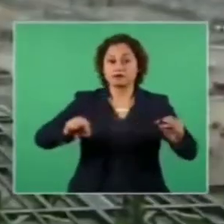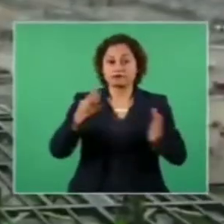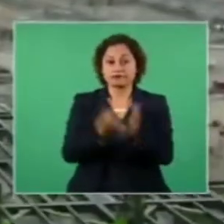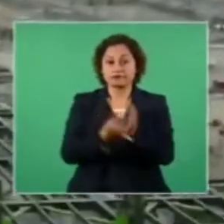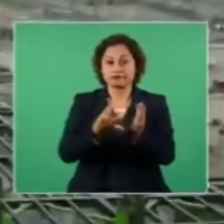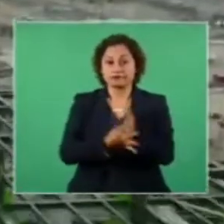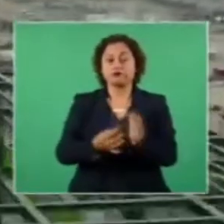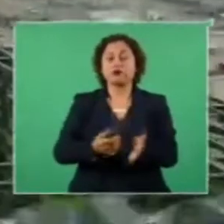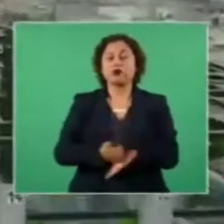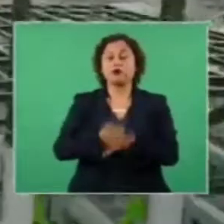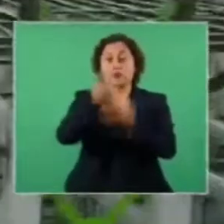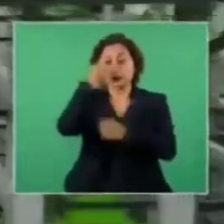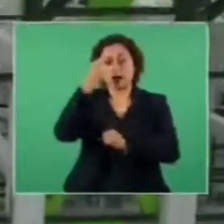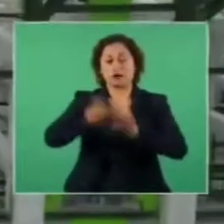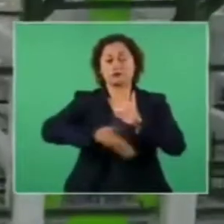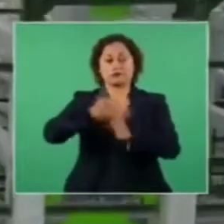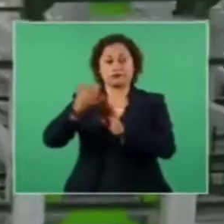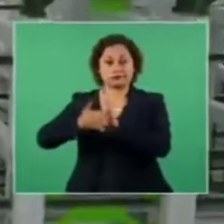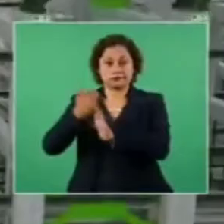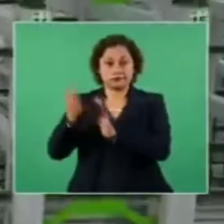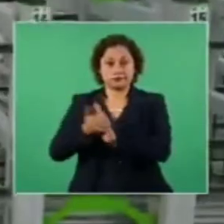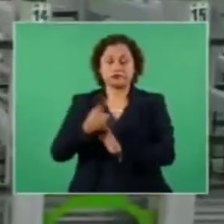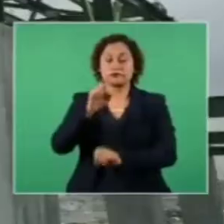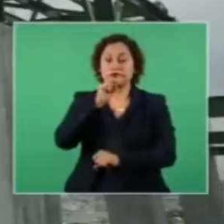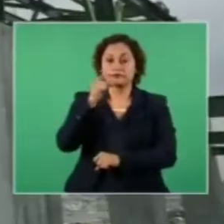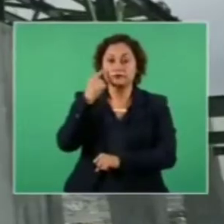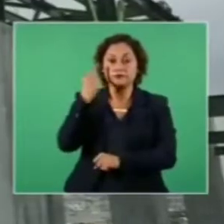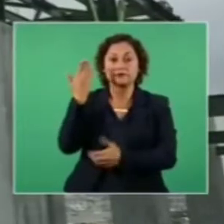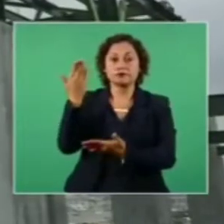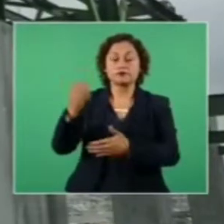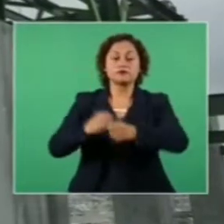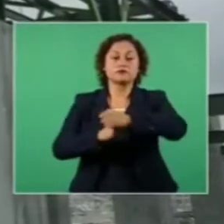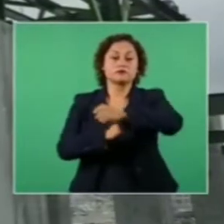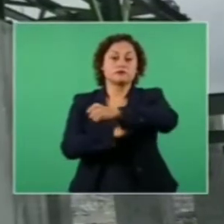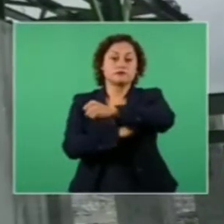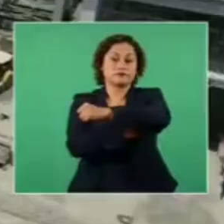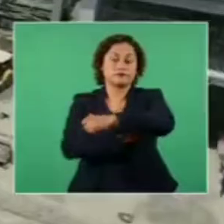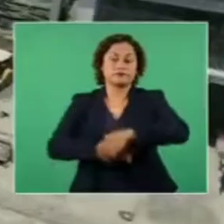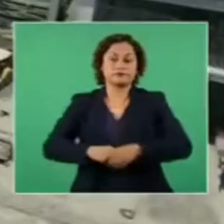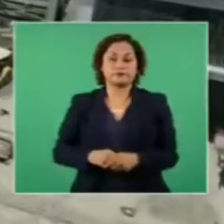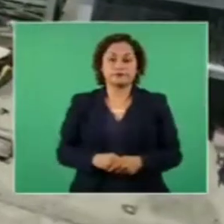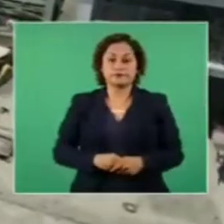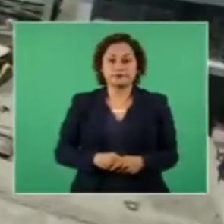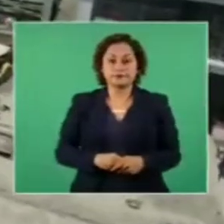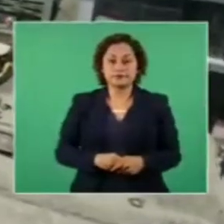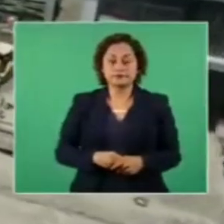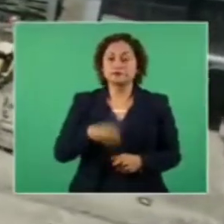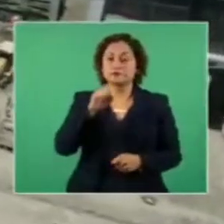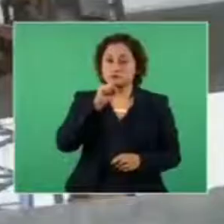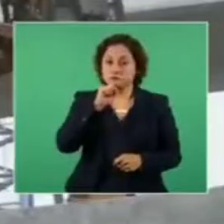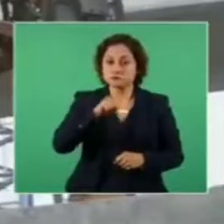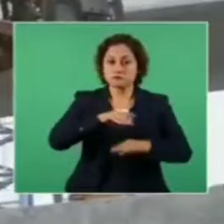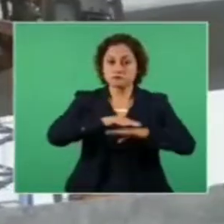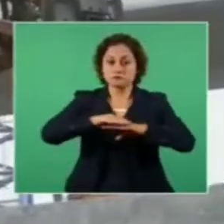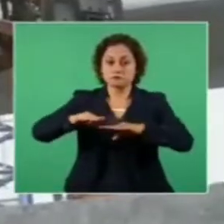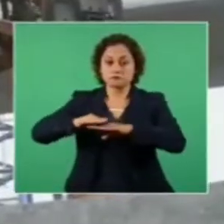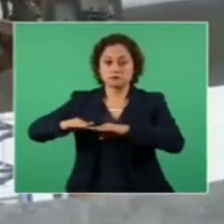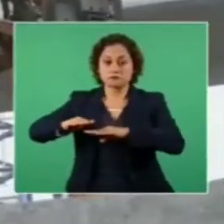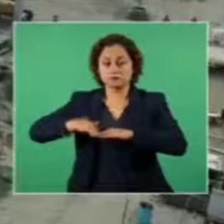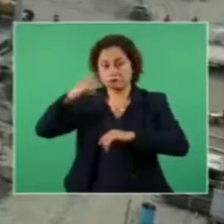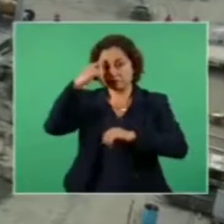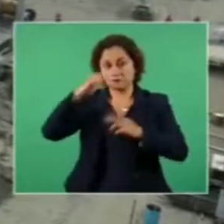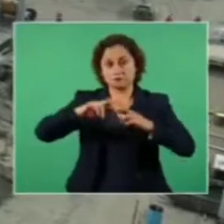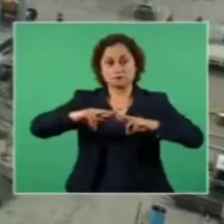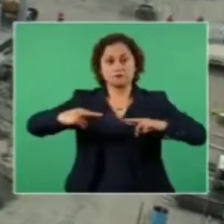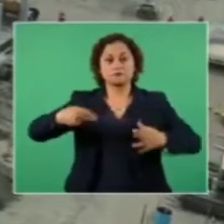En el área de proceso, se lleva a cabo el montaje de estructura de soporte en los racks de tuberías, así como la instalación de charolas para alojamiento de cableado.